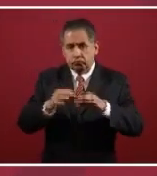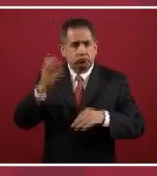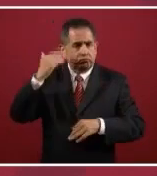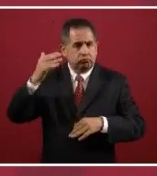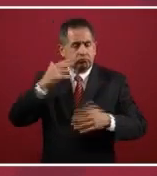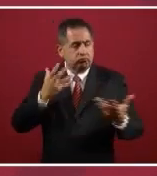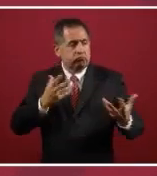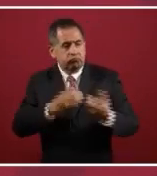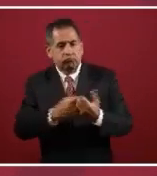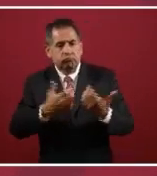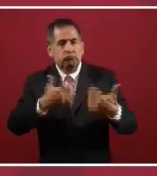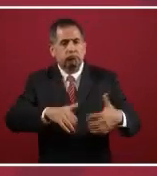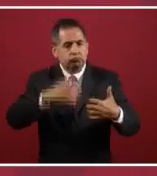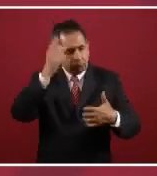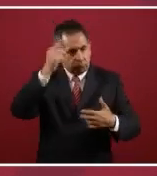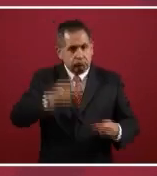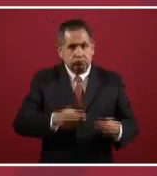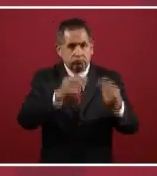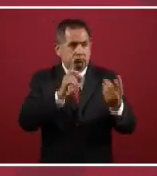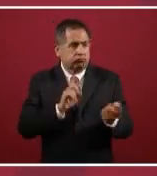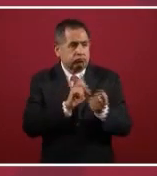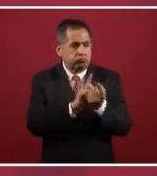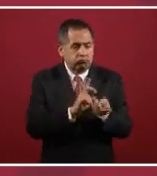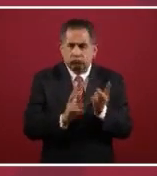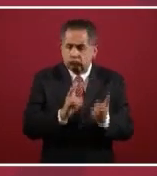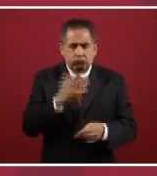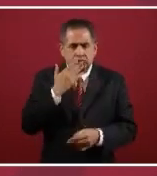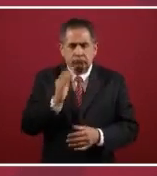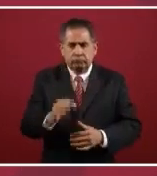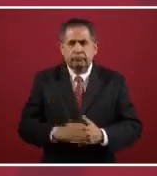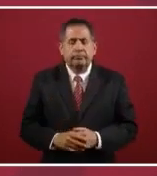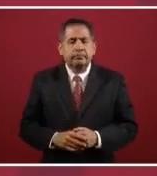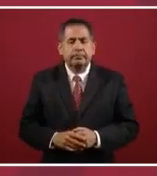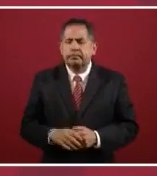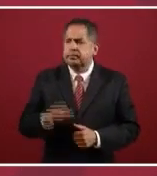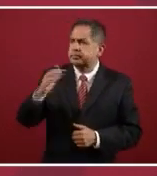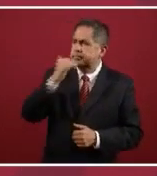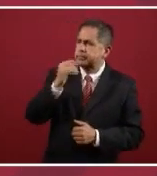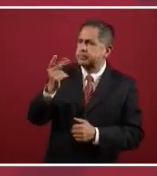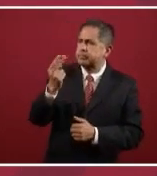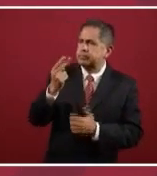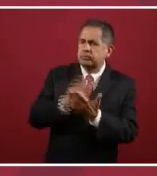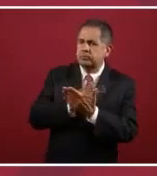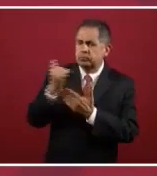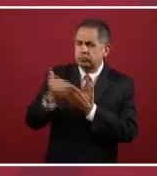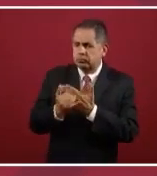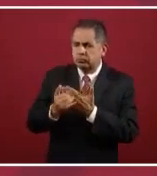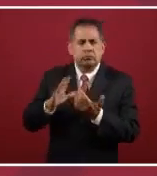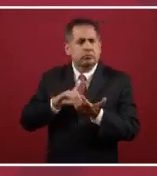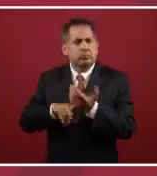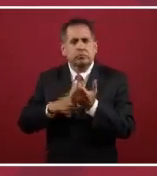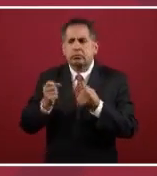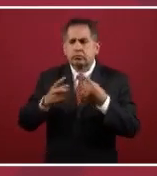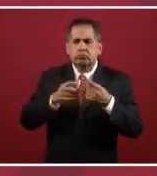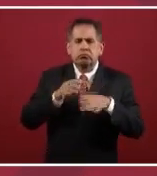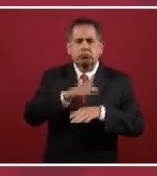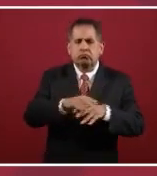encuentro con los empresarios. De los 25 proyectos, nos comentaban que hay algunos